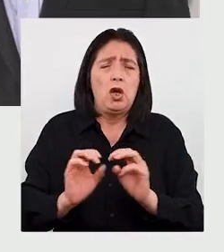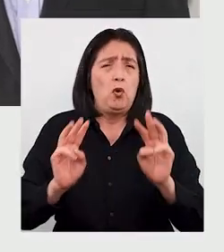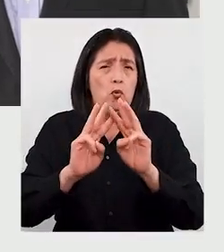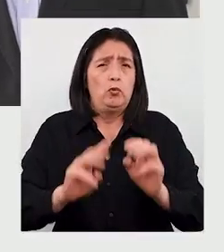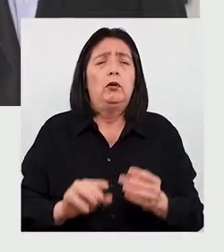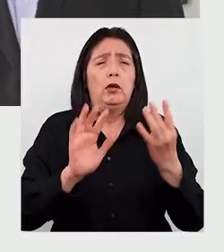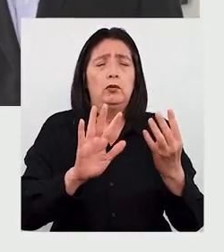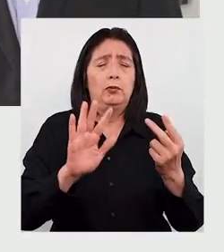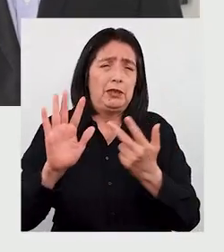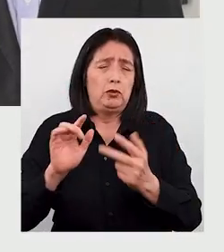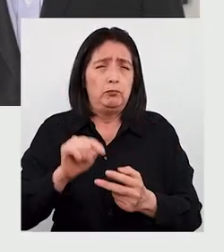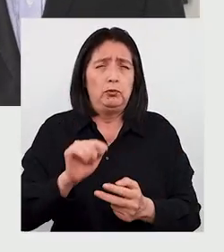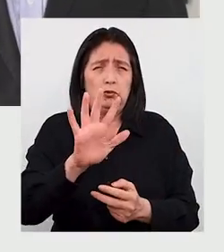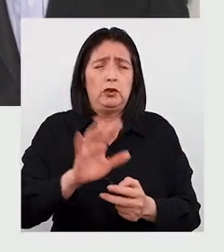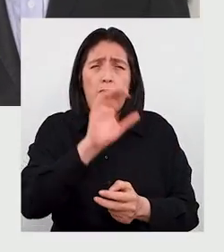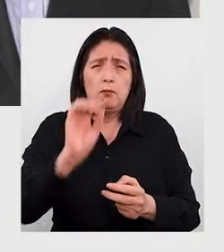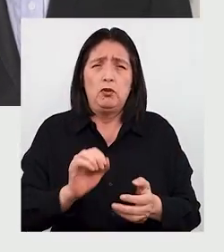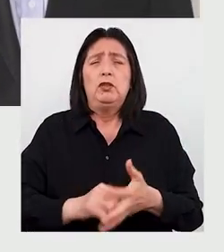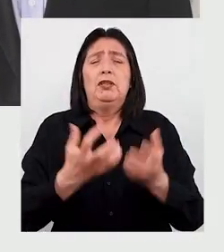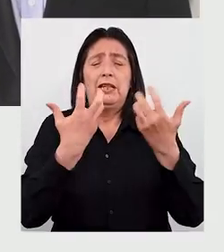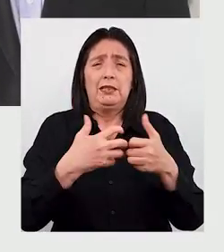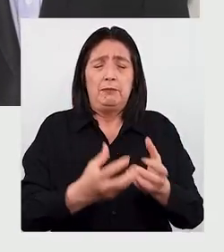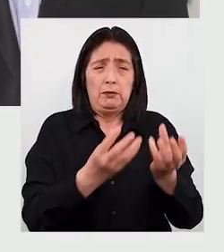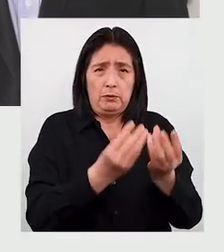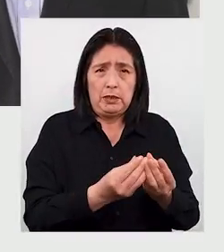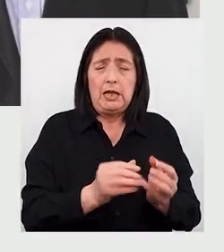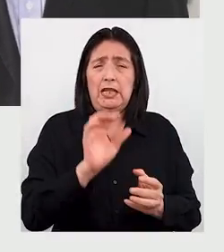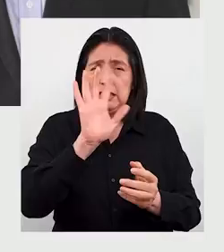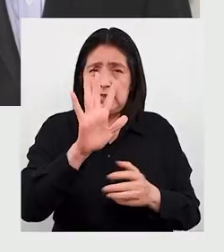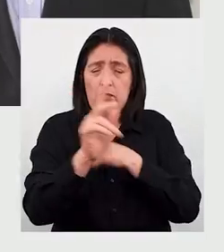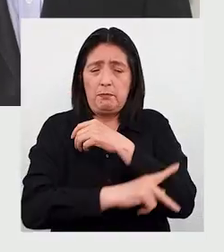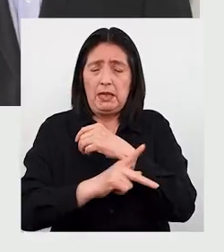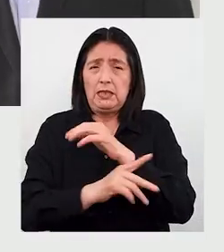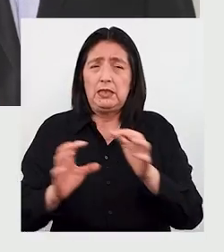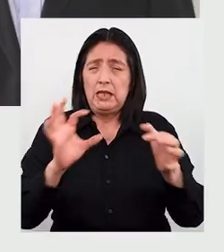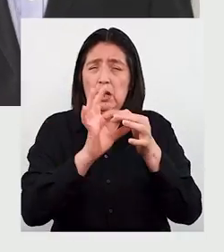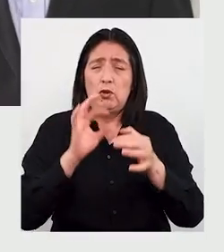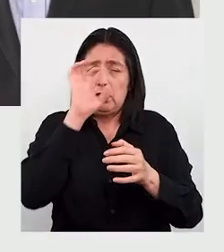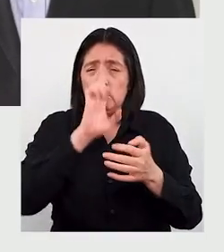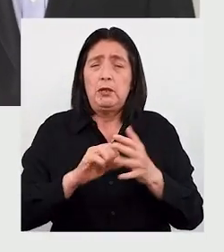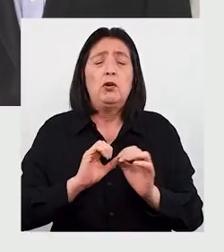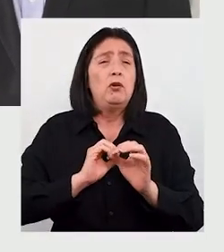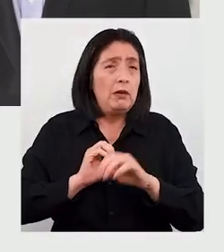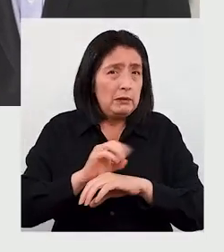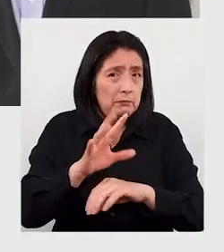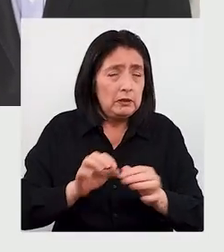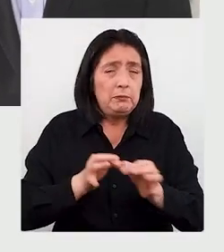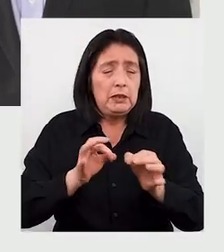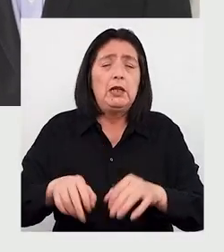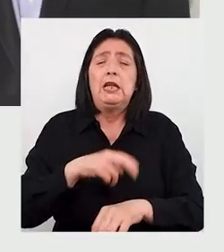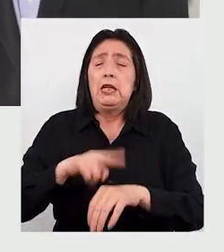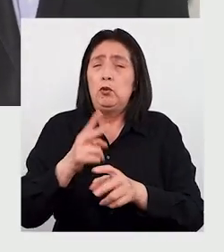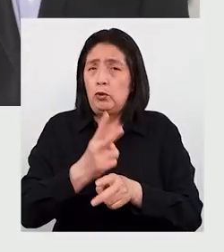el 98.5% de las empresas minoristas en 5 países de la Unión Europea señaló que la sostenibilidad es un factor clave